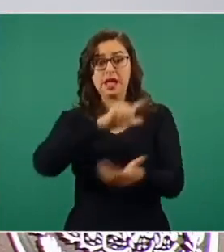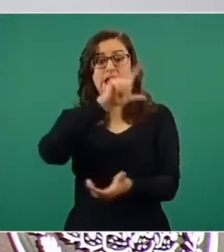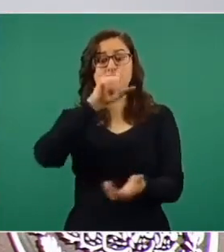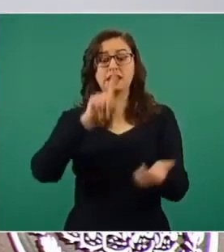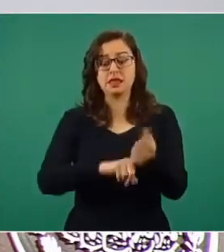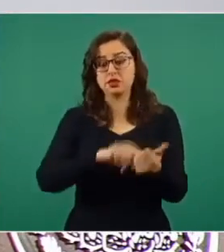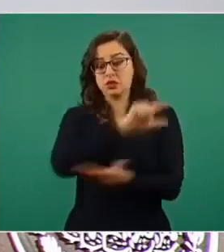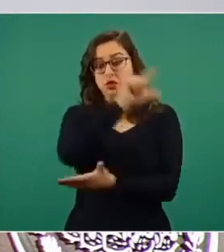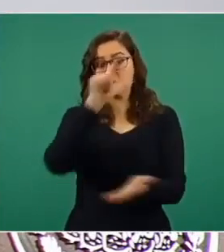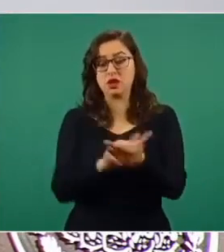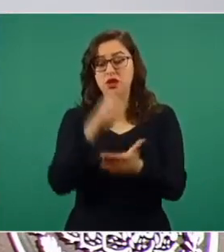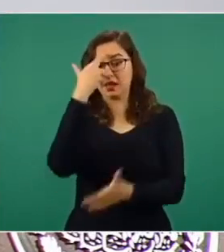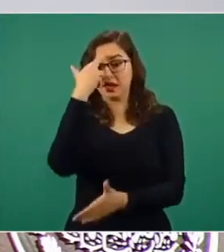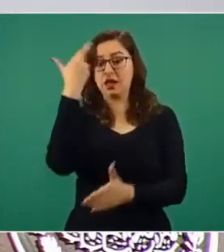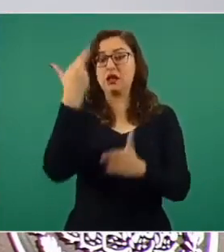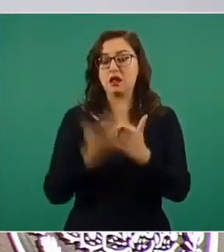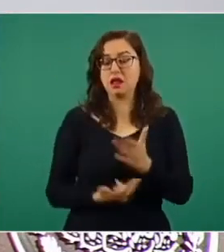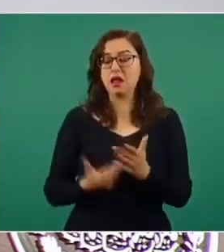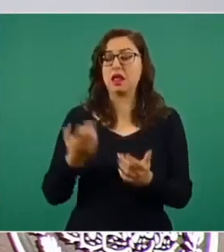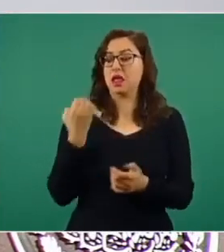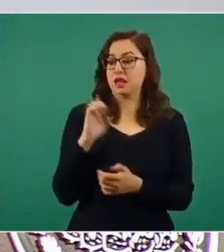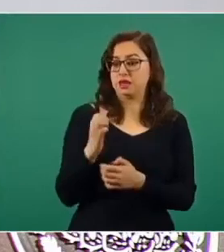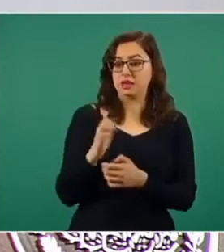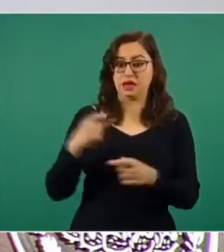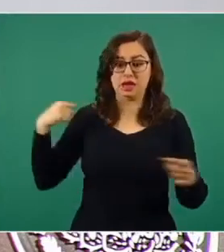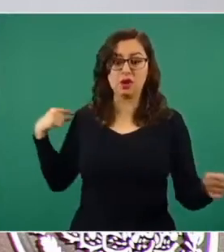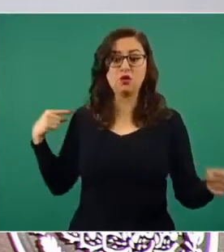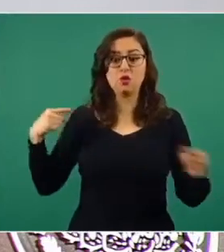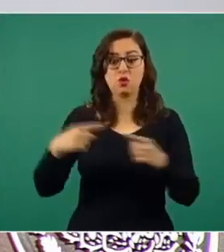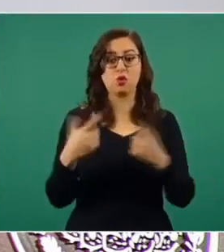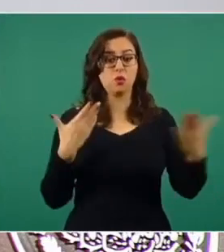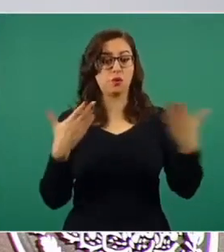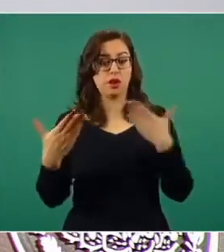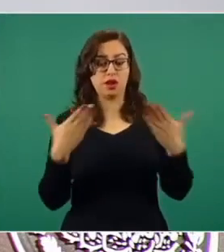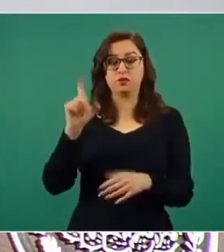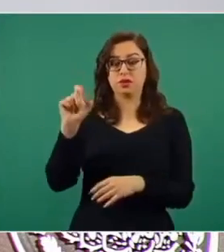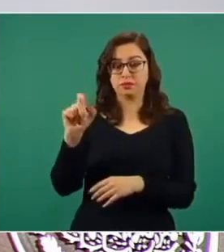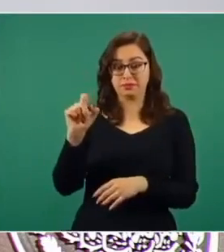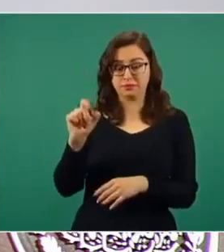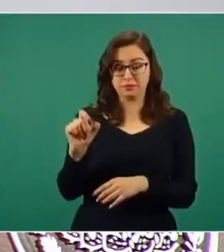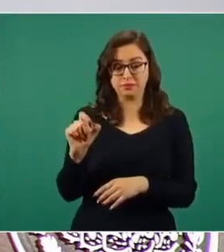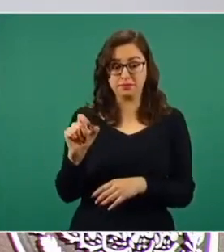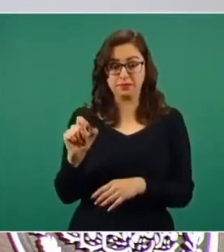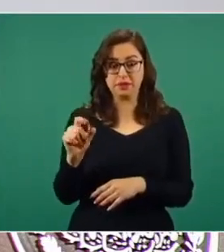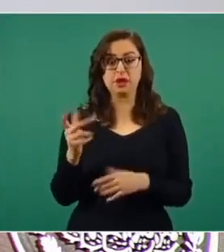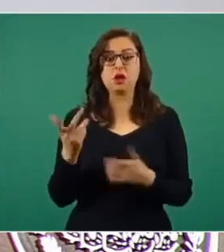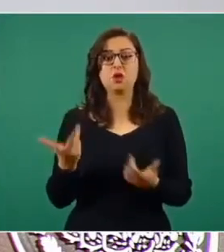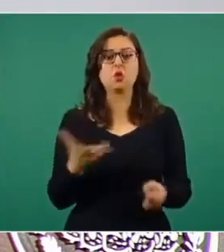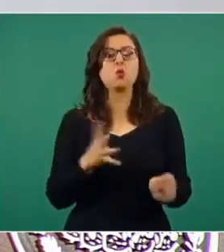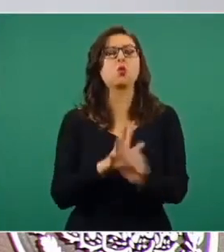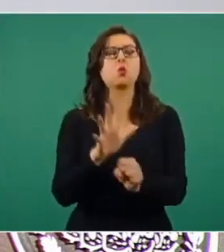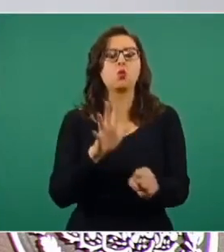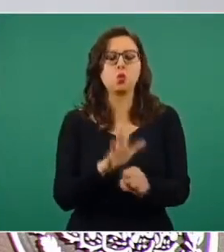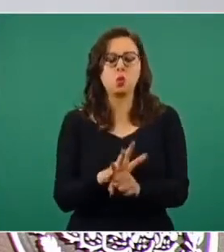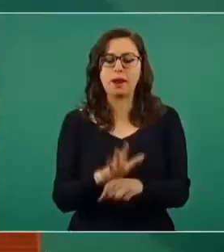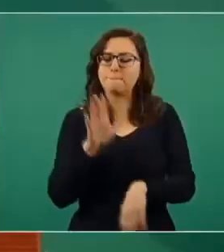de delitos en enero de este año respecto del mismo mes de 2020, entre los que